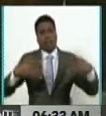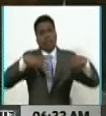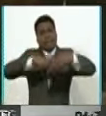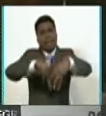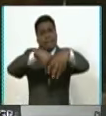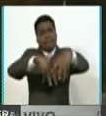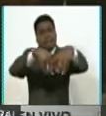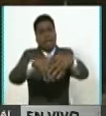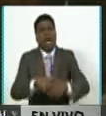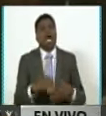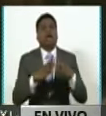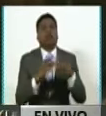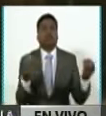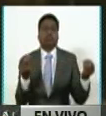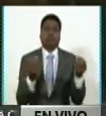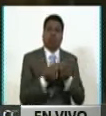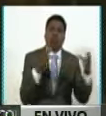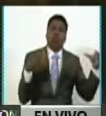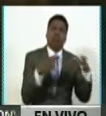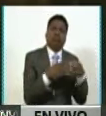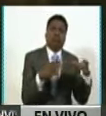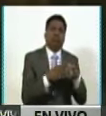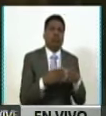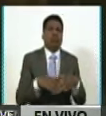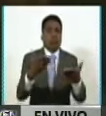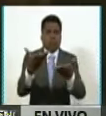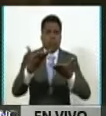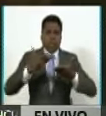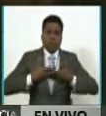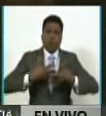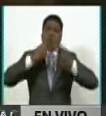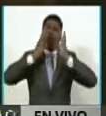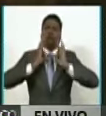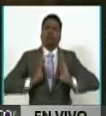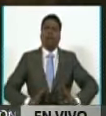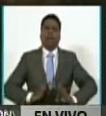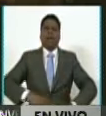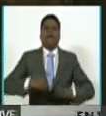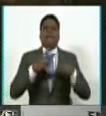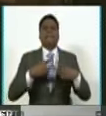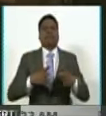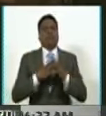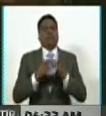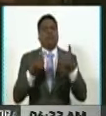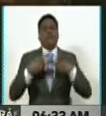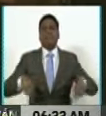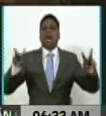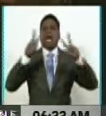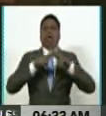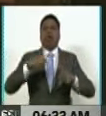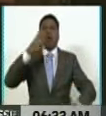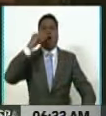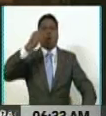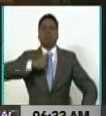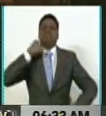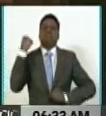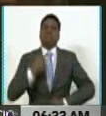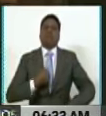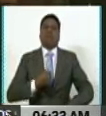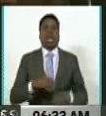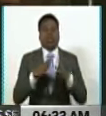bando federalista y al año siguiente recibe el título oficial de valiente ciudadano. Posteriormente, Zamora y su